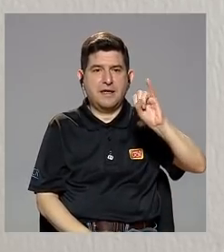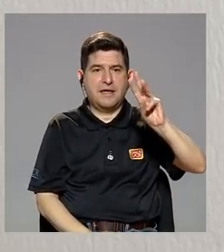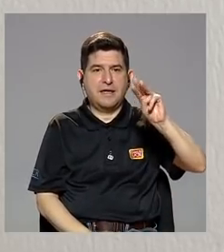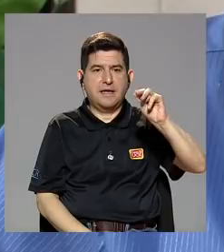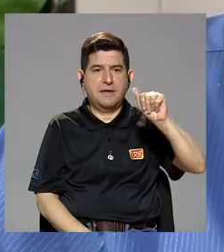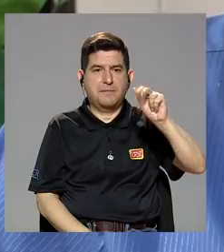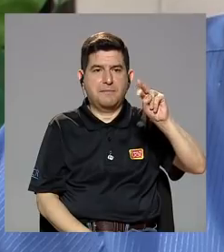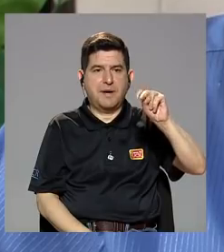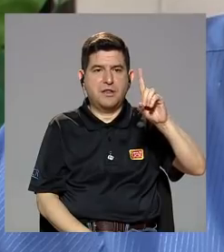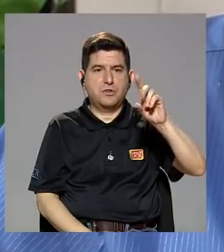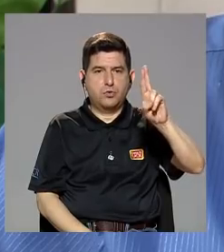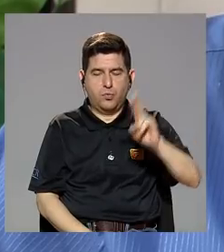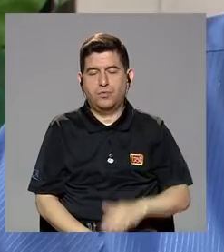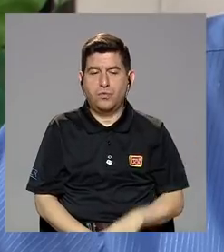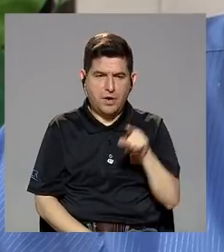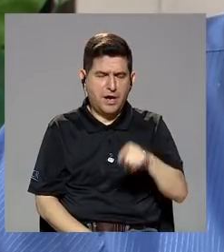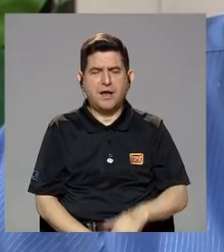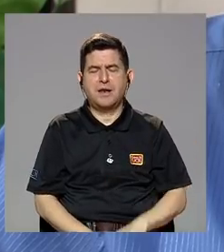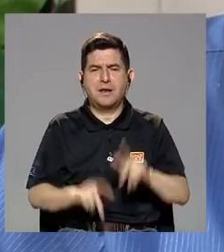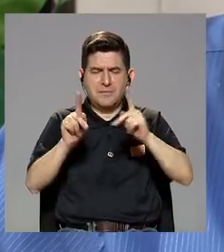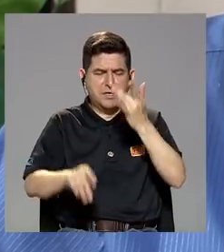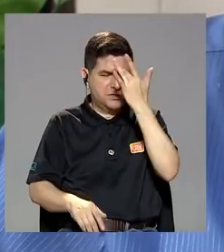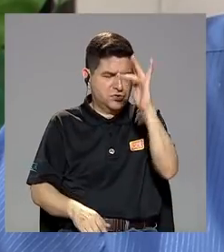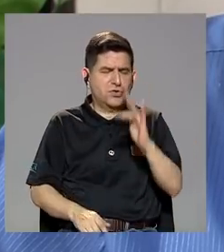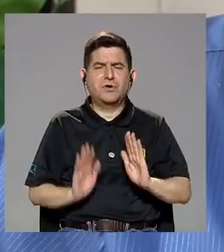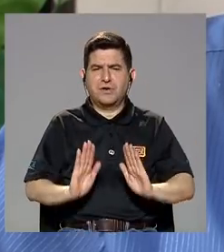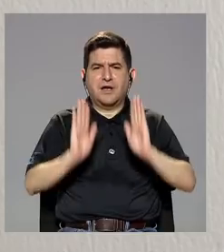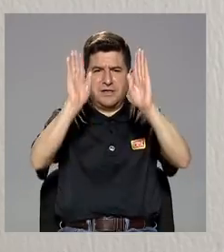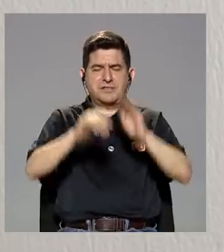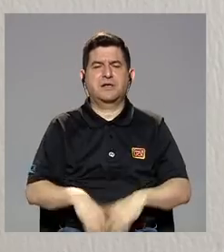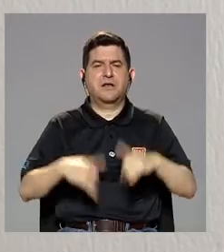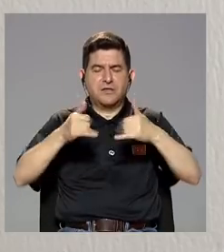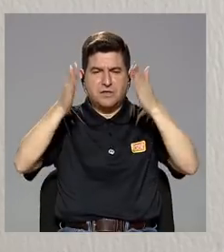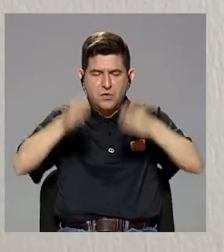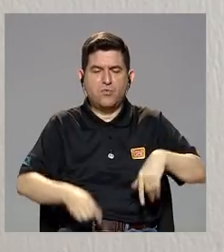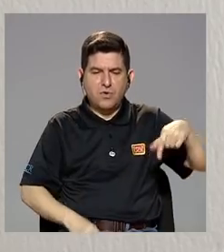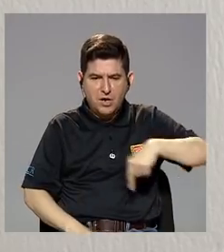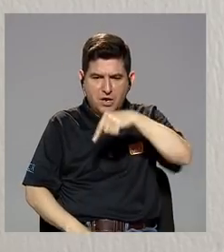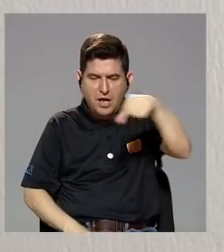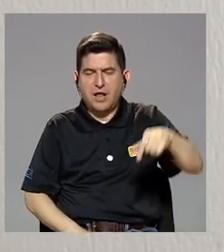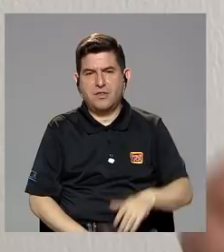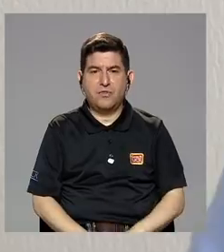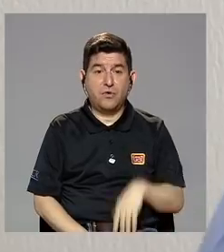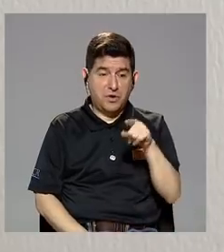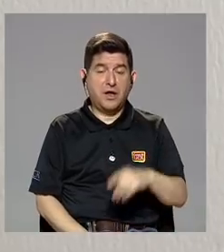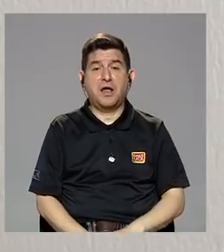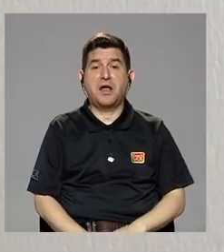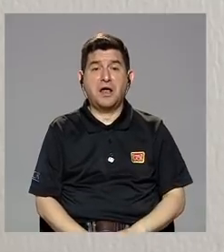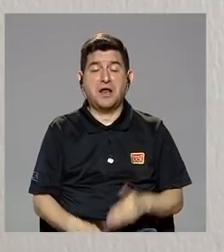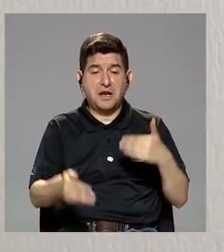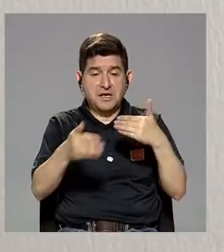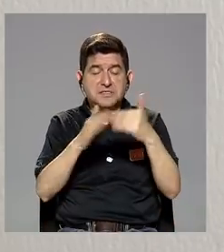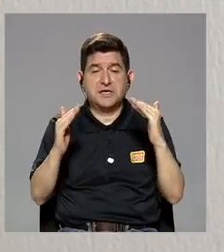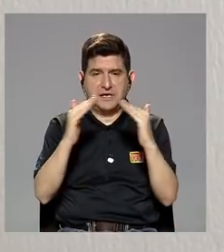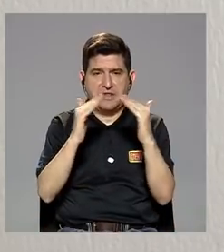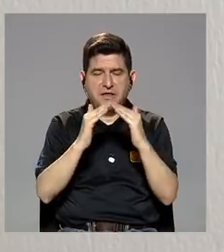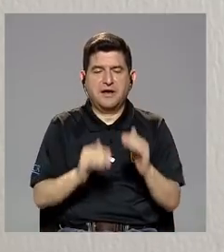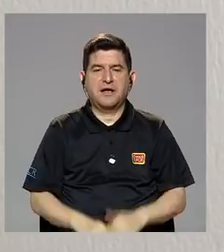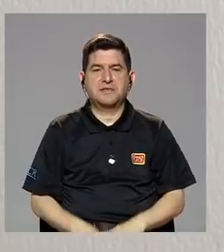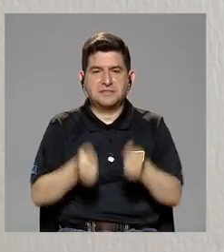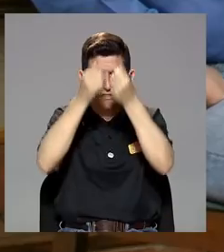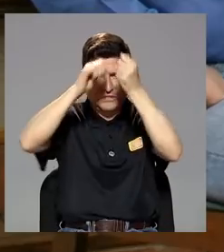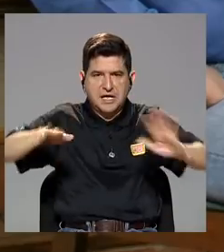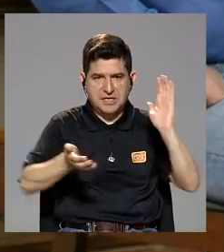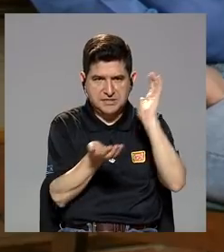allende y un intelectual extraordinario maravilloso ajedrecista y gran persona y él viví de aquí a la vuelta en mi casa por aquí por